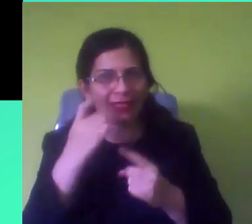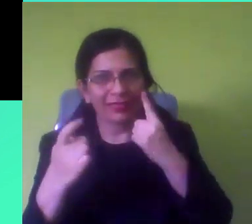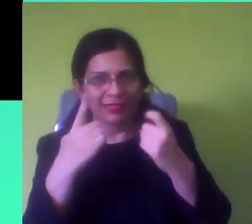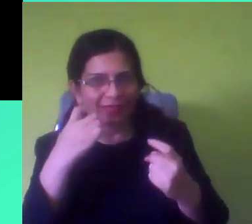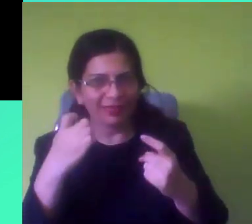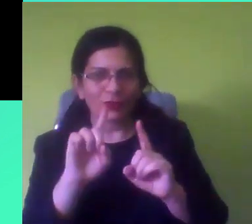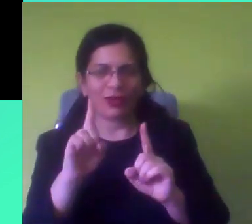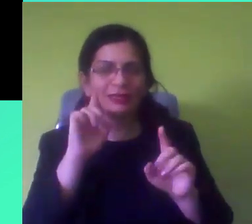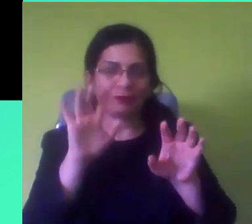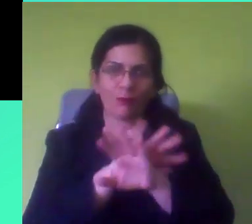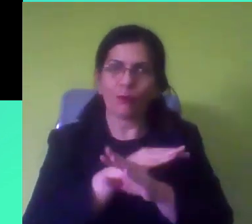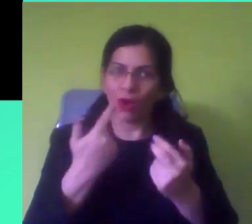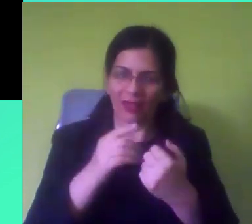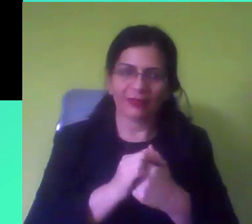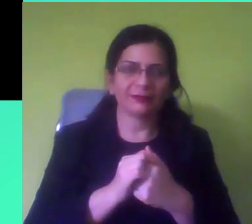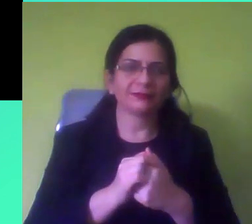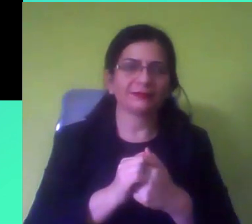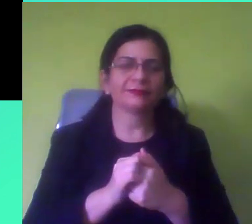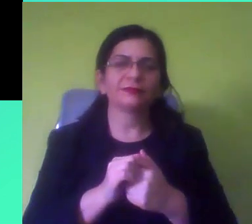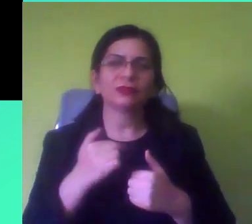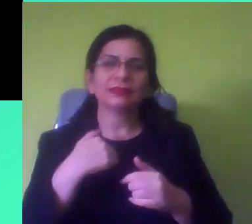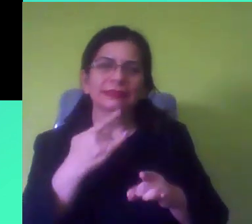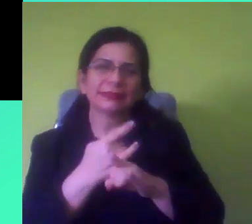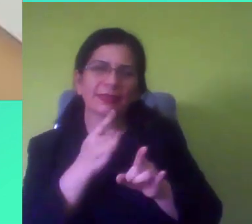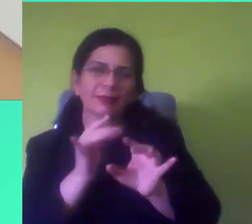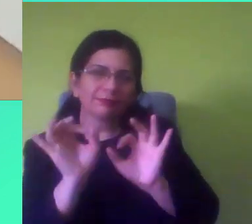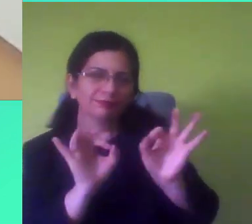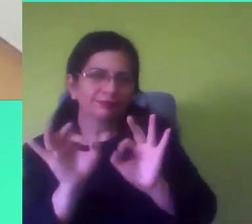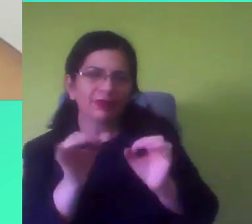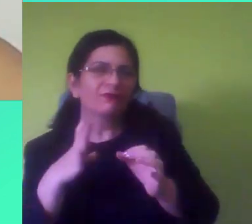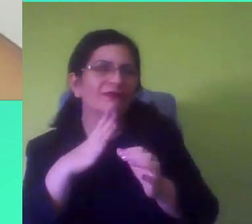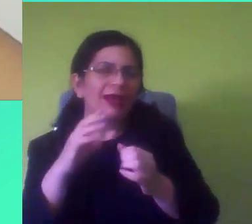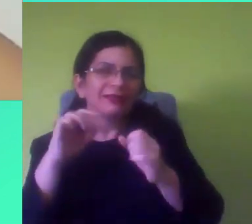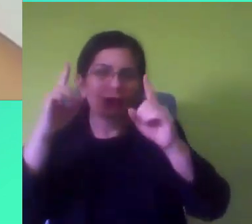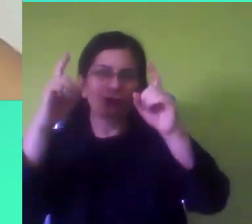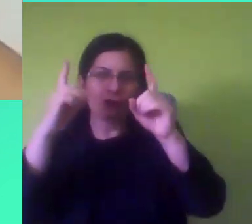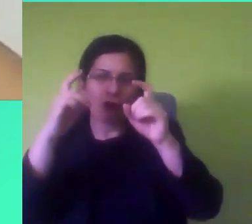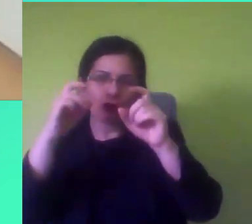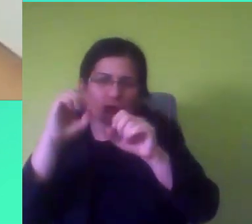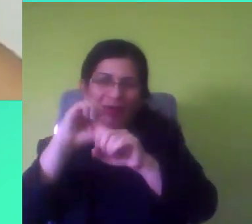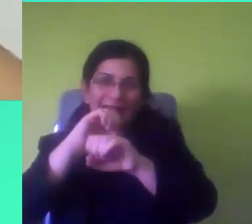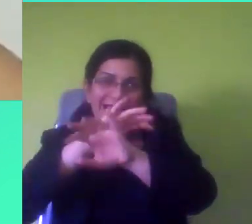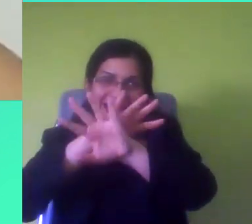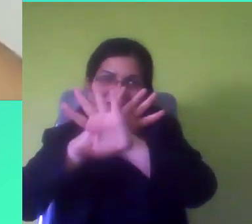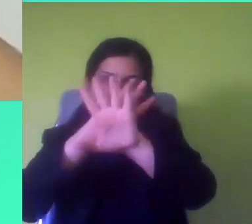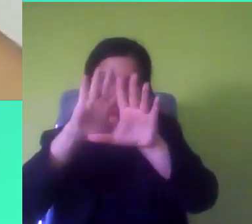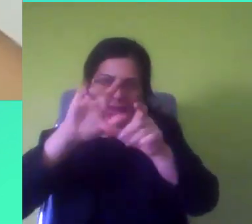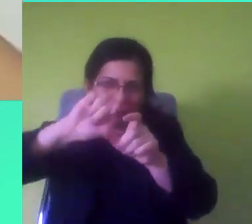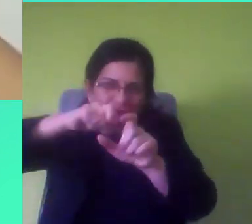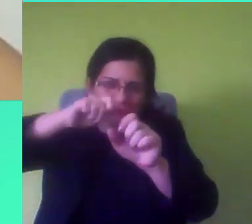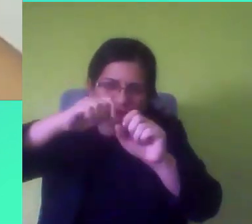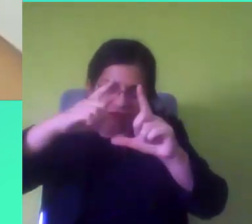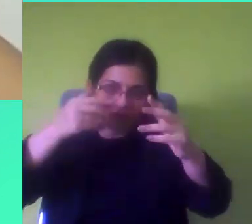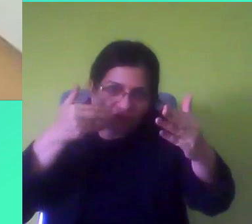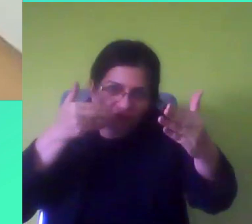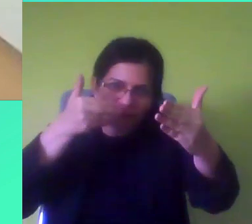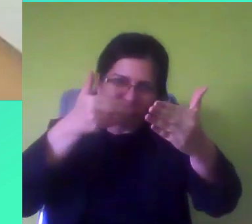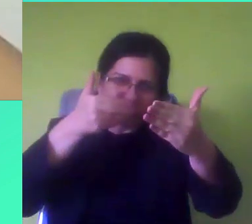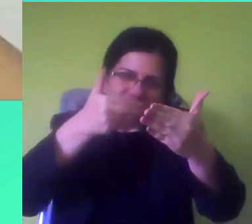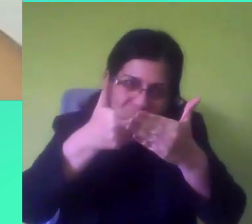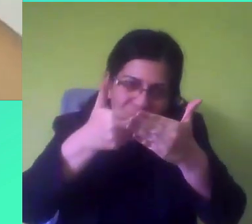hacer este trabajo de manera automática, y lo que sí que necesitamos son imágenes de mayor resolución espacial, que serían imágenes